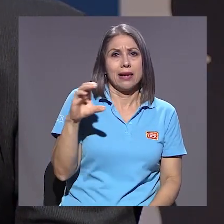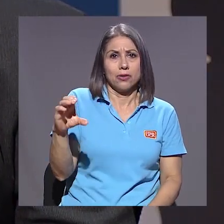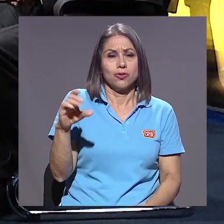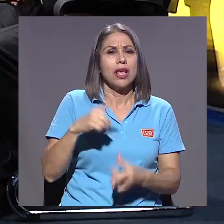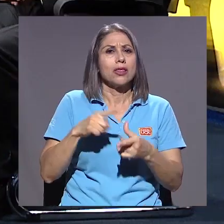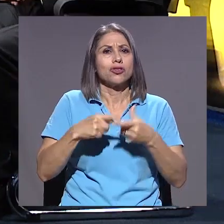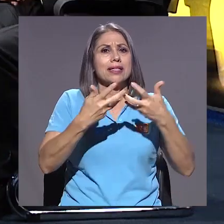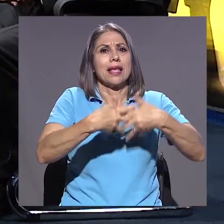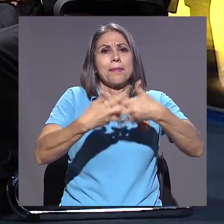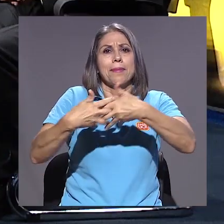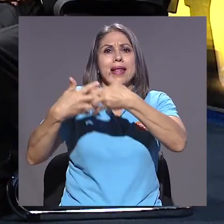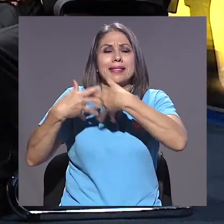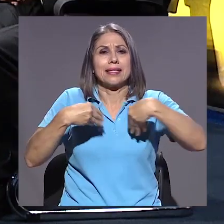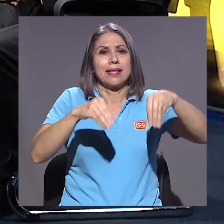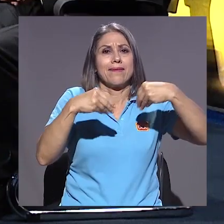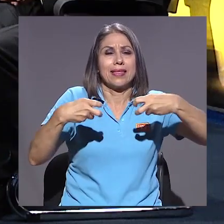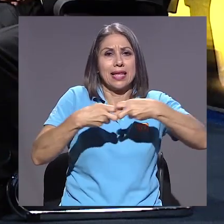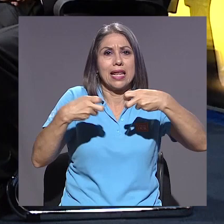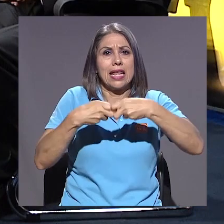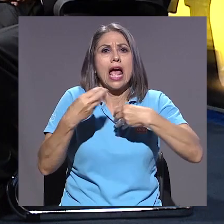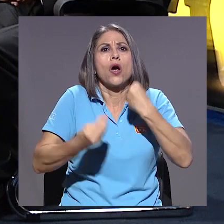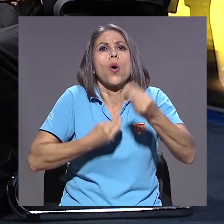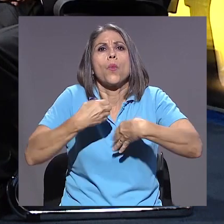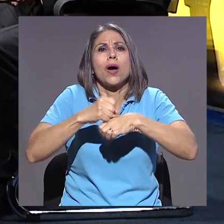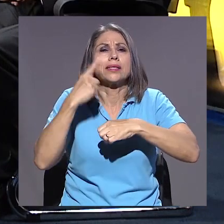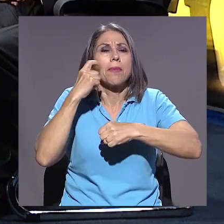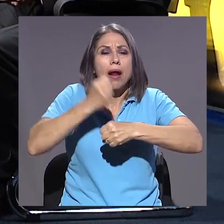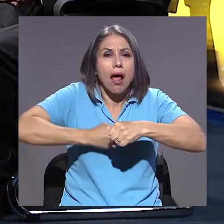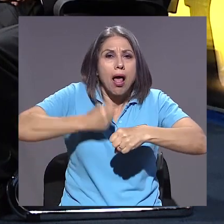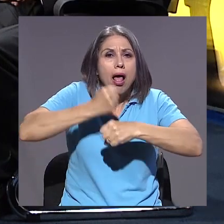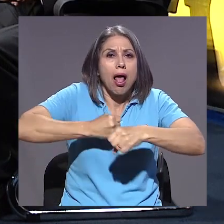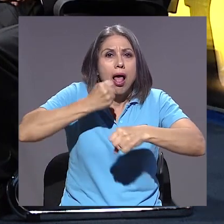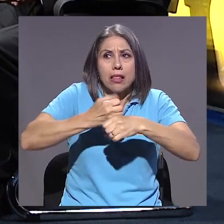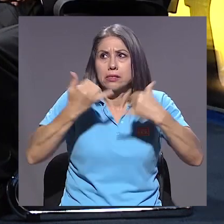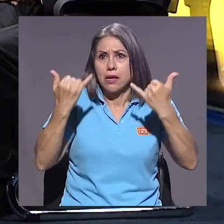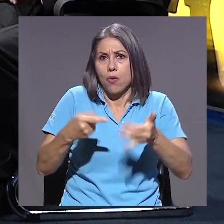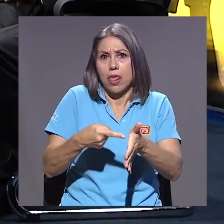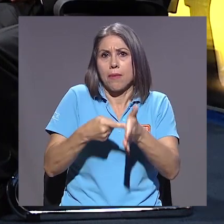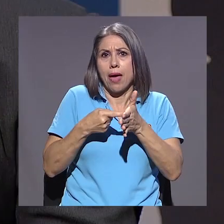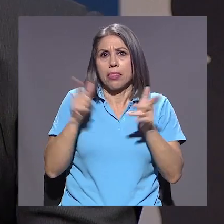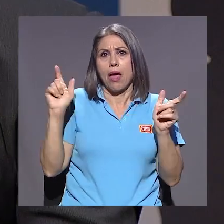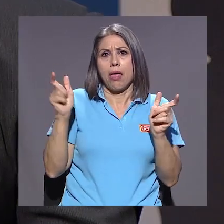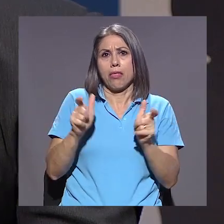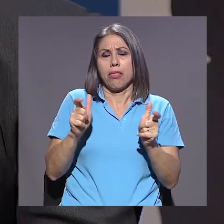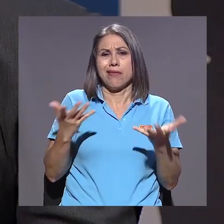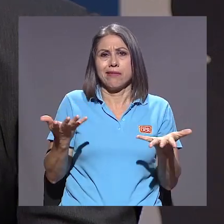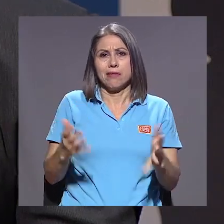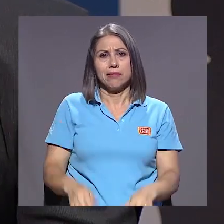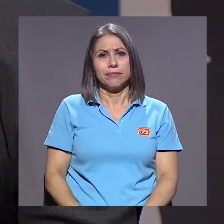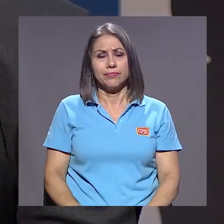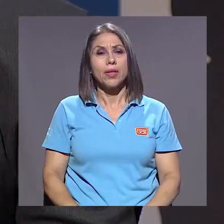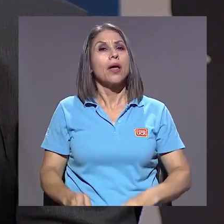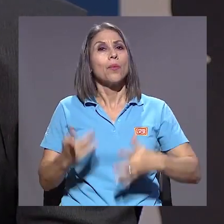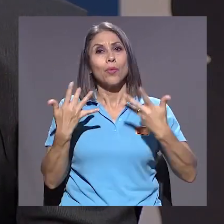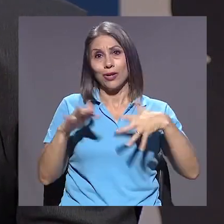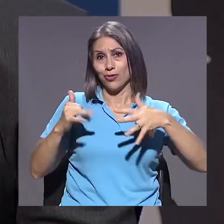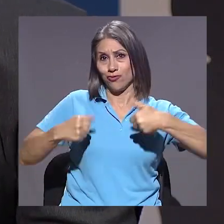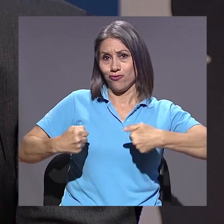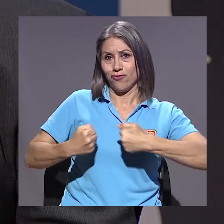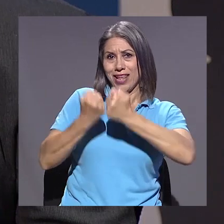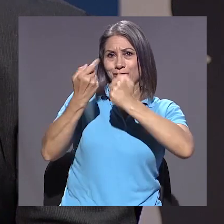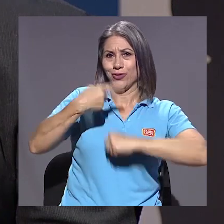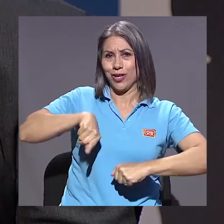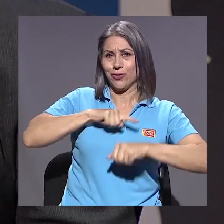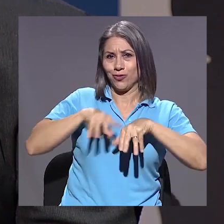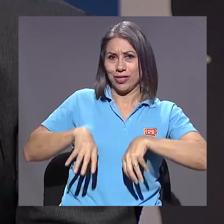distribuidoras para operar en un mercado en el cual la demanda no crece? Bueno, parte de los retos que asumimos hace